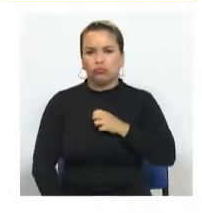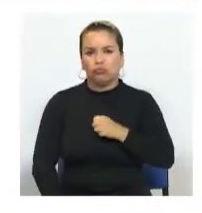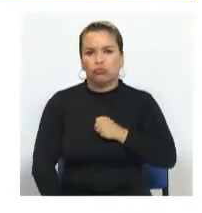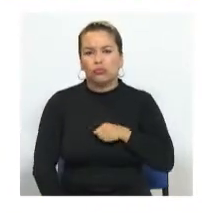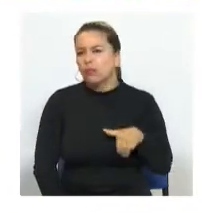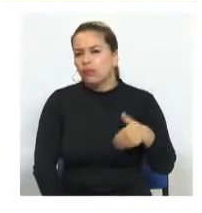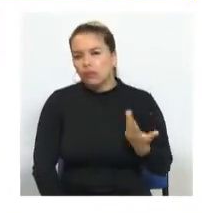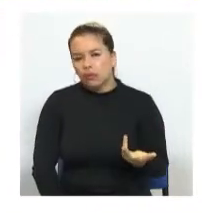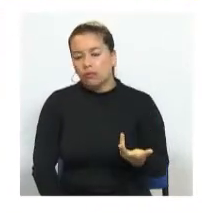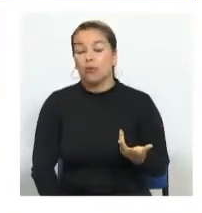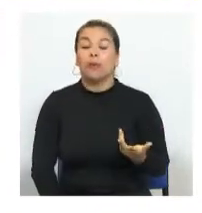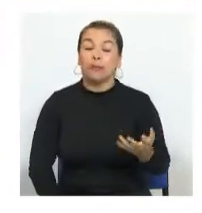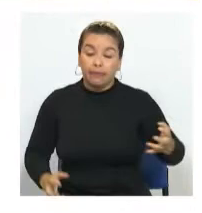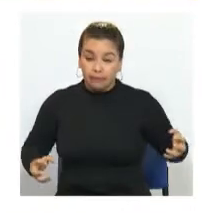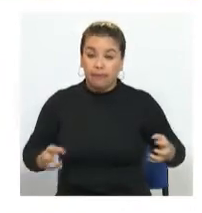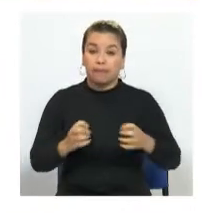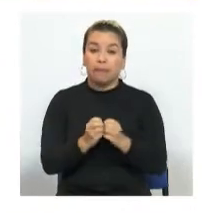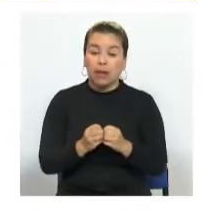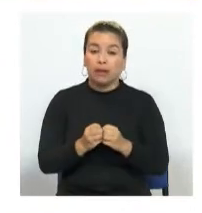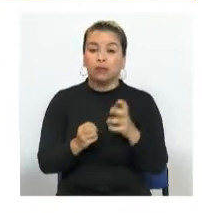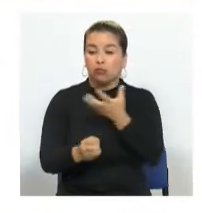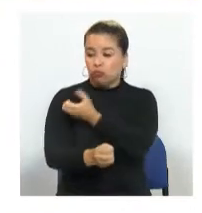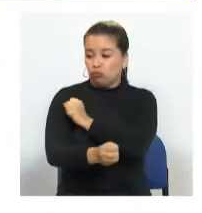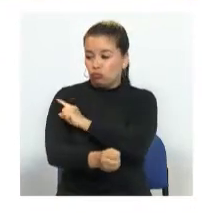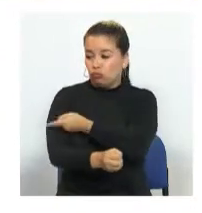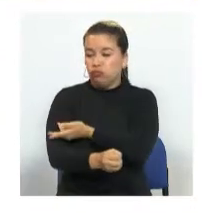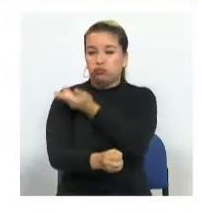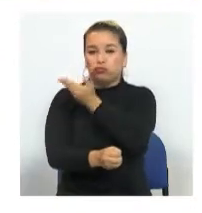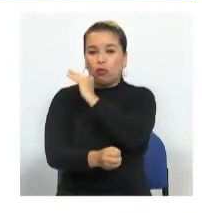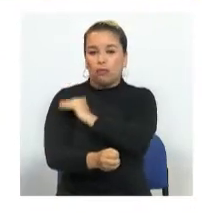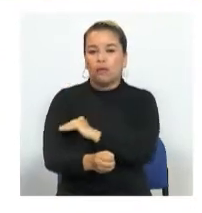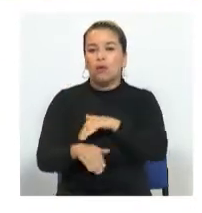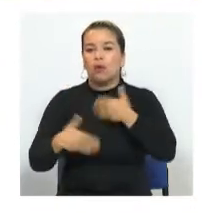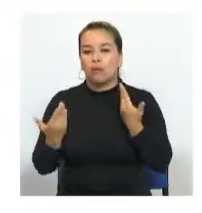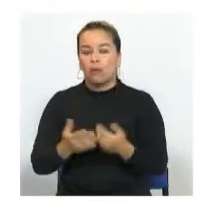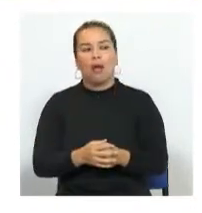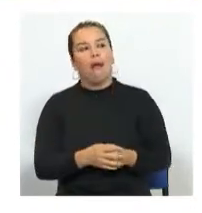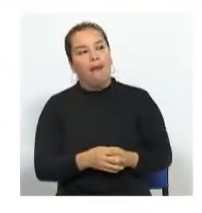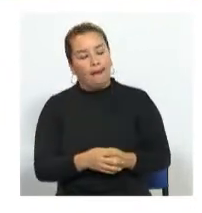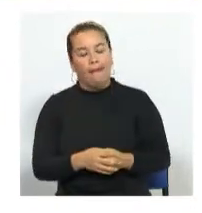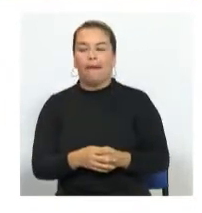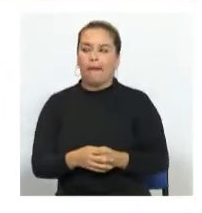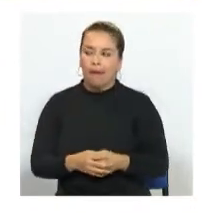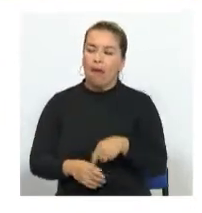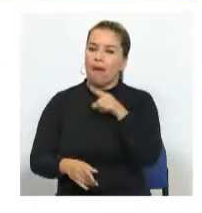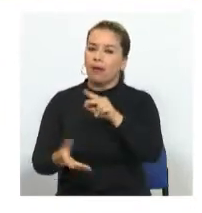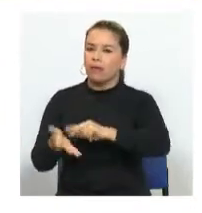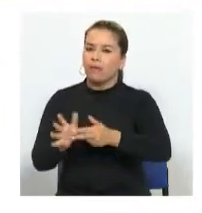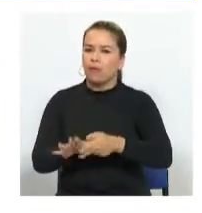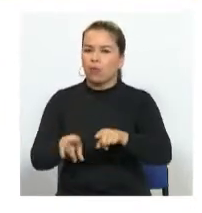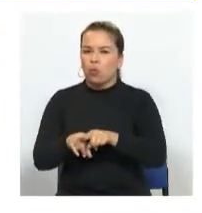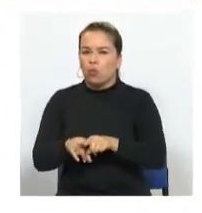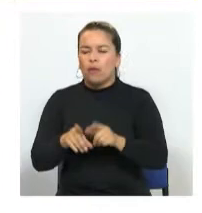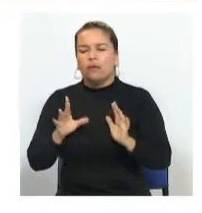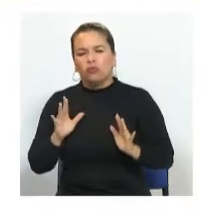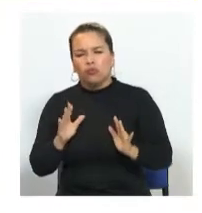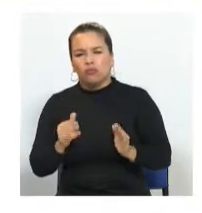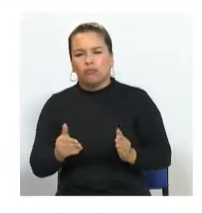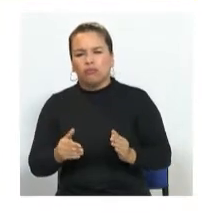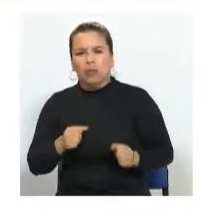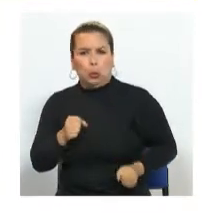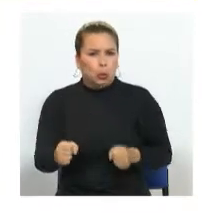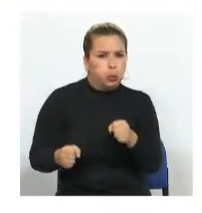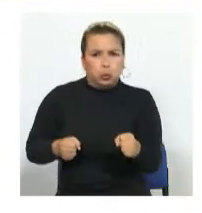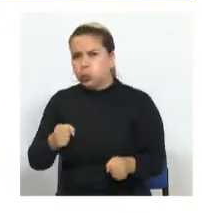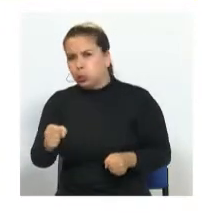presión arterial durante la actividad física. O sea que cada vez se va subiendo la intensidad del ejercicio, doctor. Claro, esta es una prueba